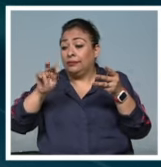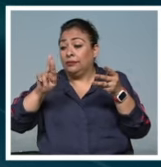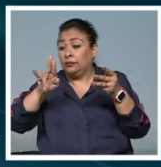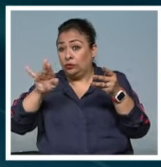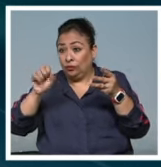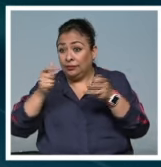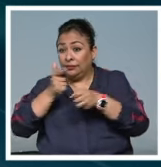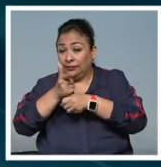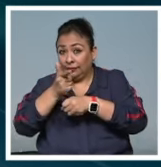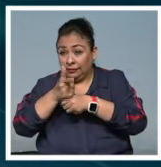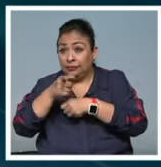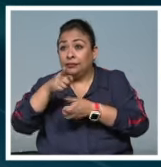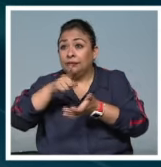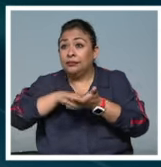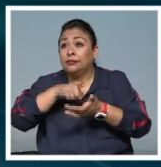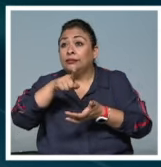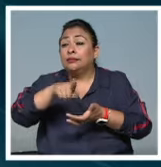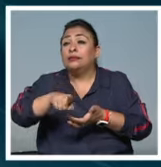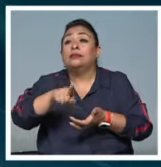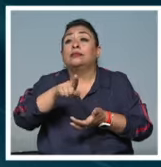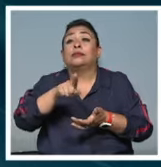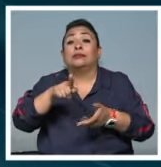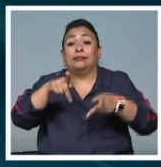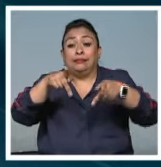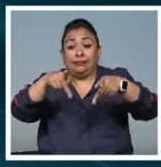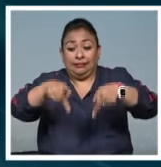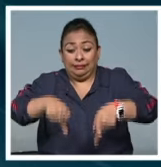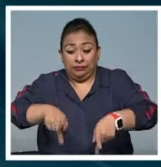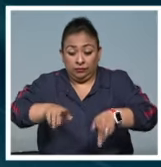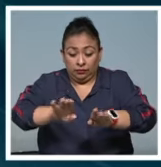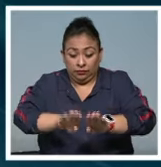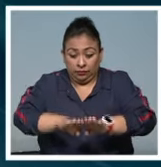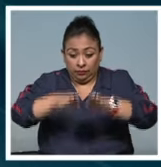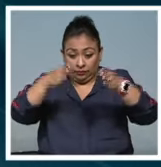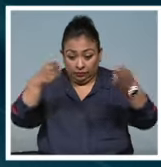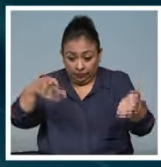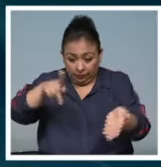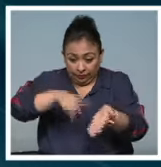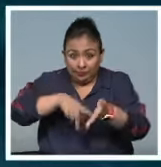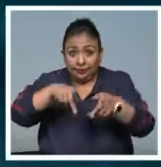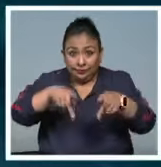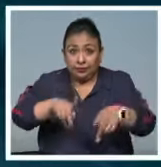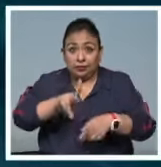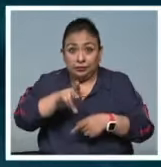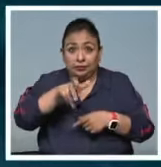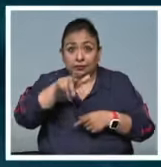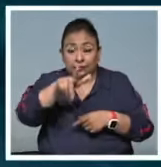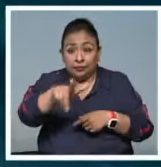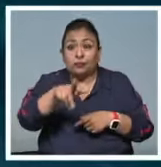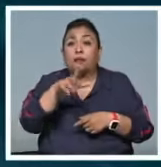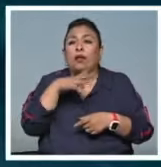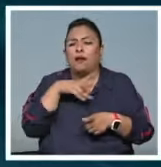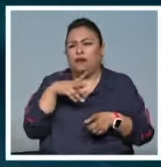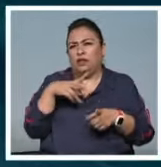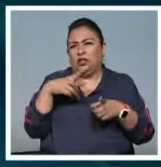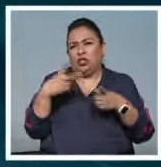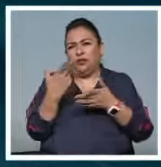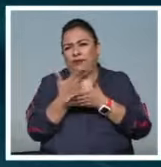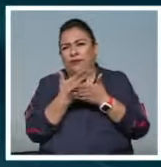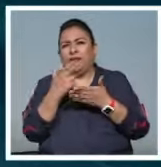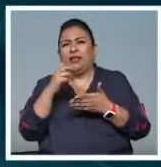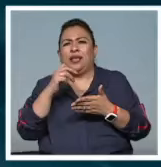encontrado en el interior del sarcófago donde estaba enterrado Pakal. Desde una perspectiva epigráfica